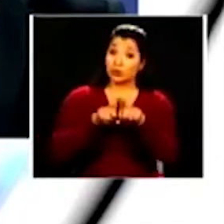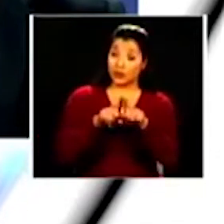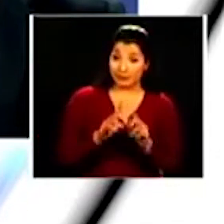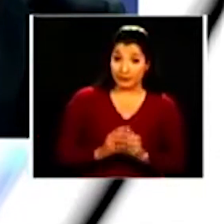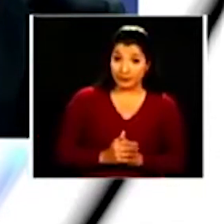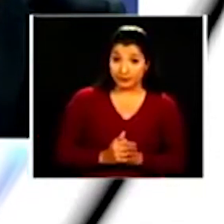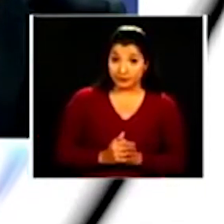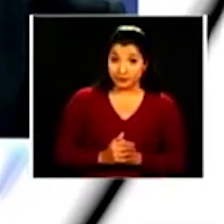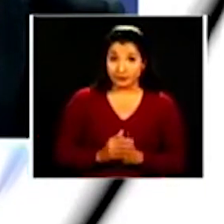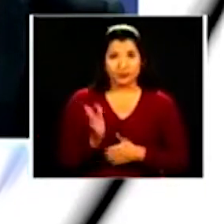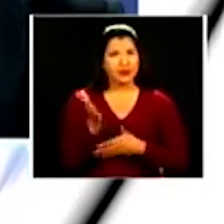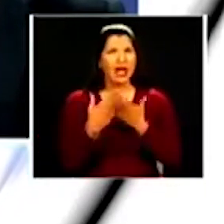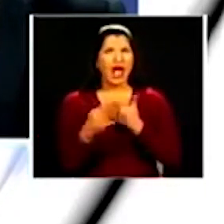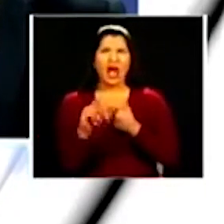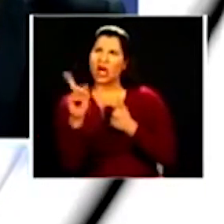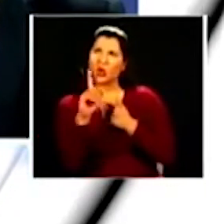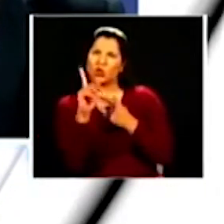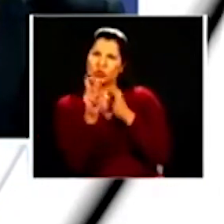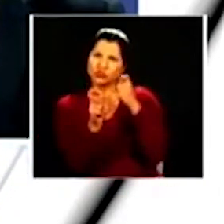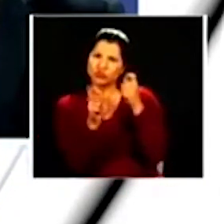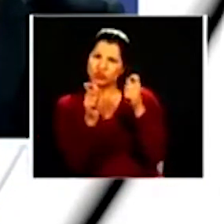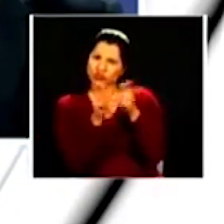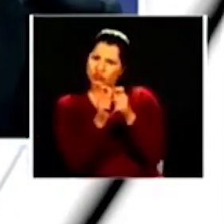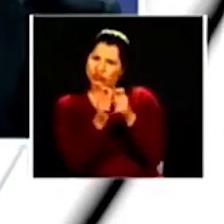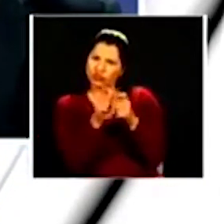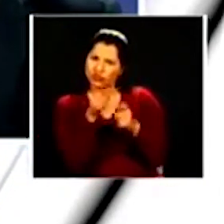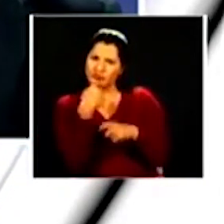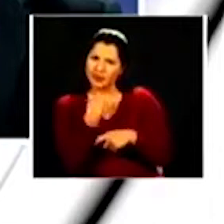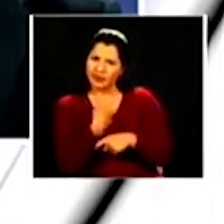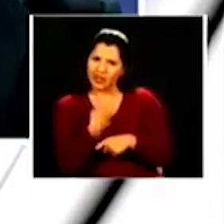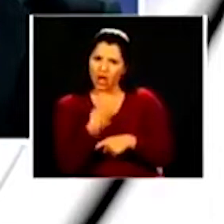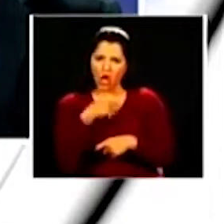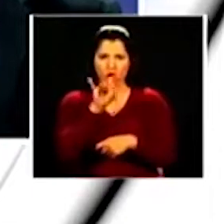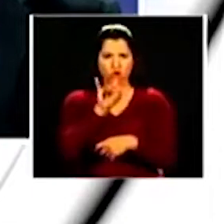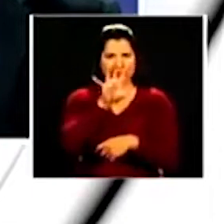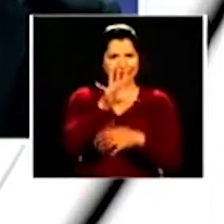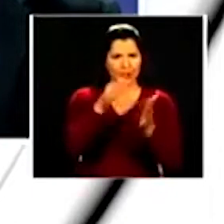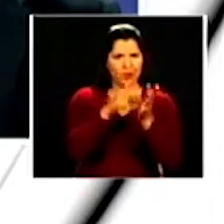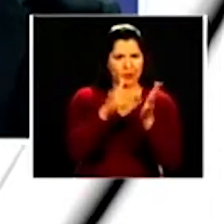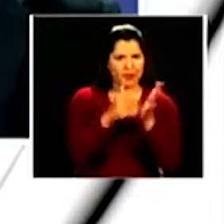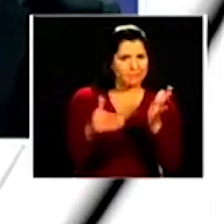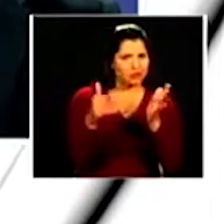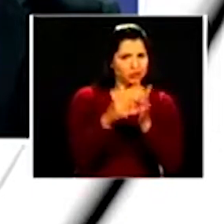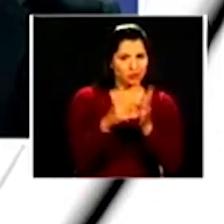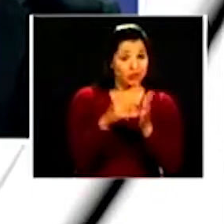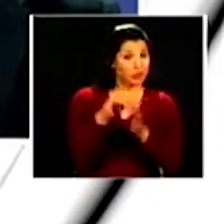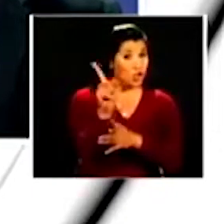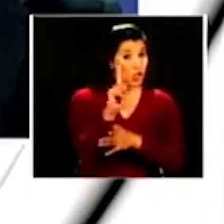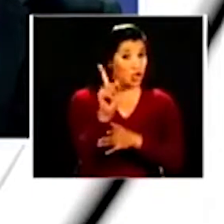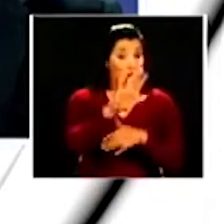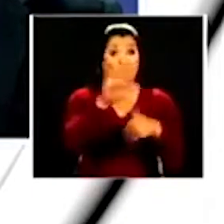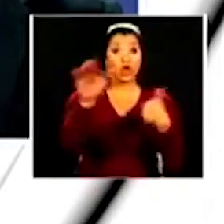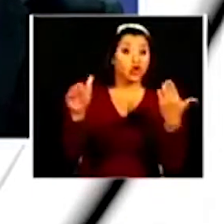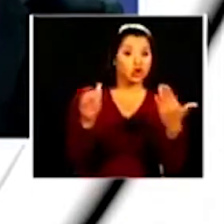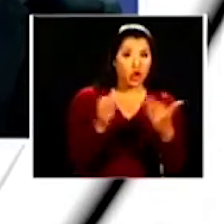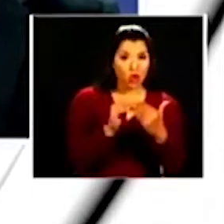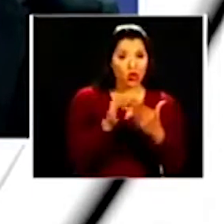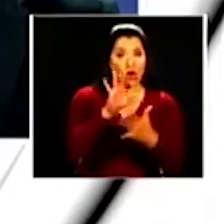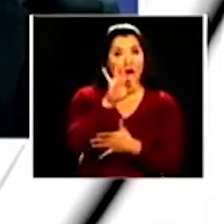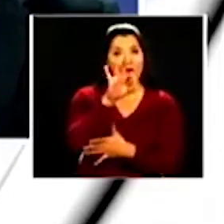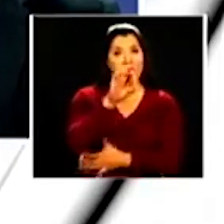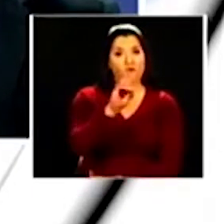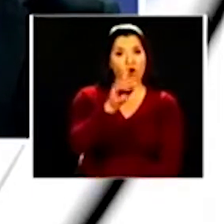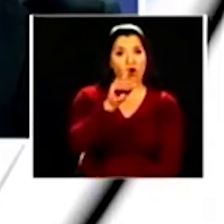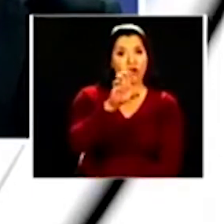hay algo inexacto entre lo que usted está planteando. Los 85.000 millones no son todos de FODESAF, son una suma de los de FODESAF con los del